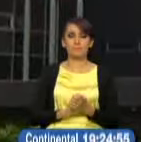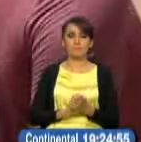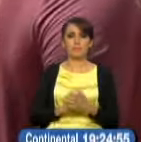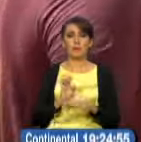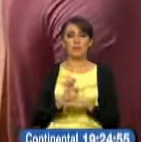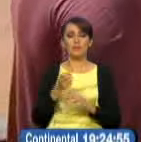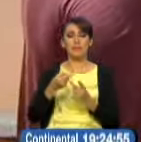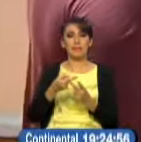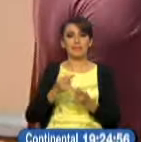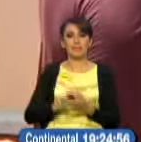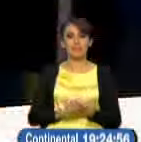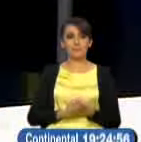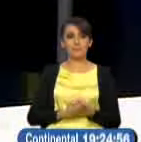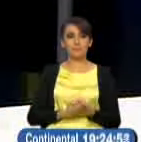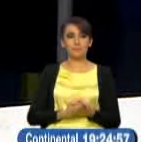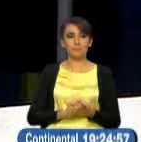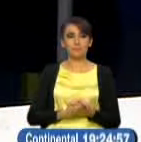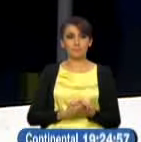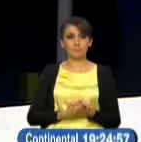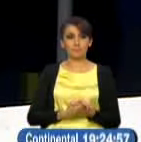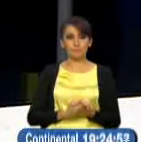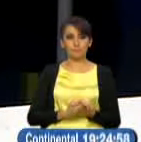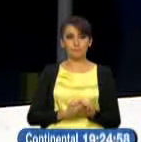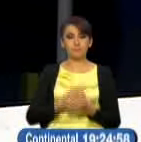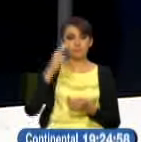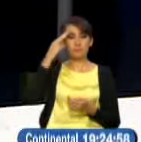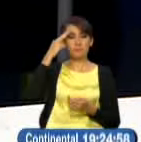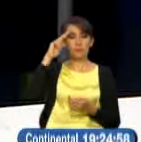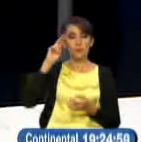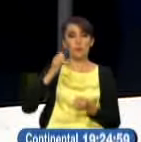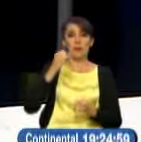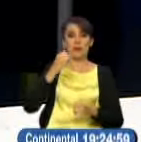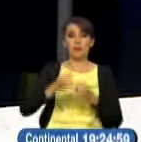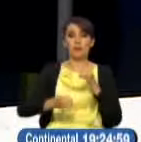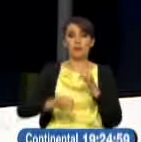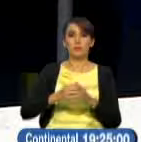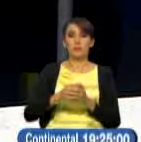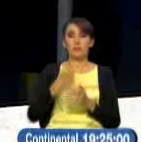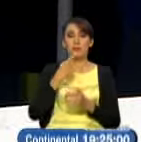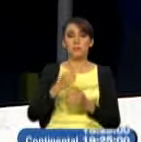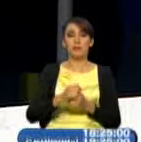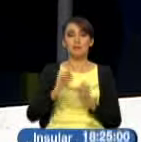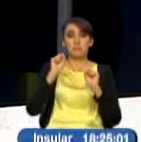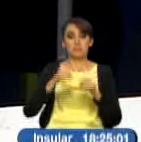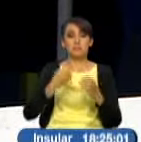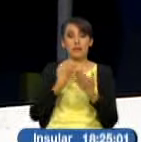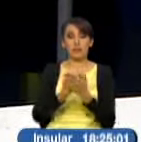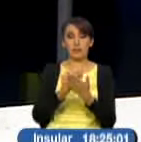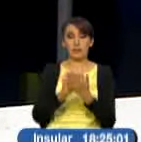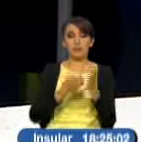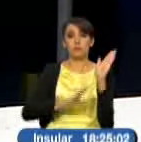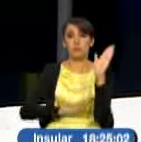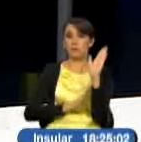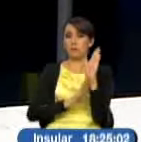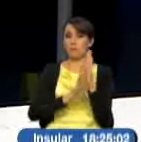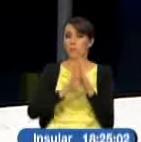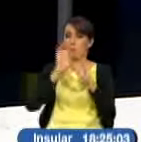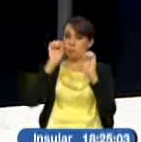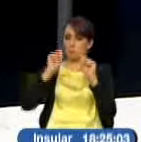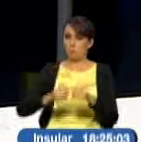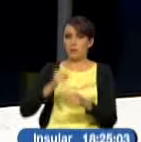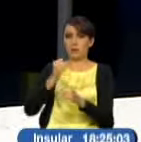Carrillo, Ecuador TV. Uruguay en la última década ha expuesto que la economía puede crecer en salario y en beneficios a los